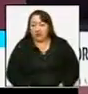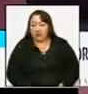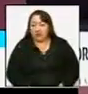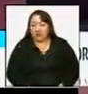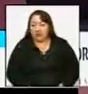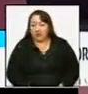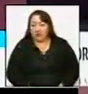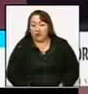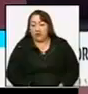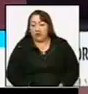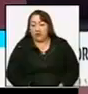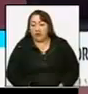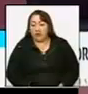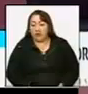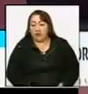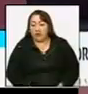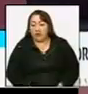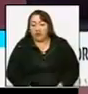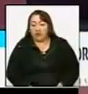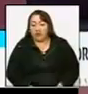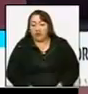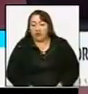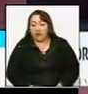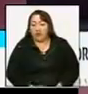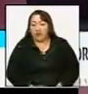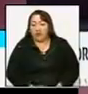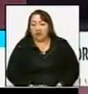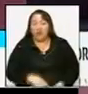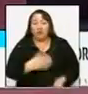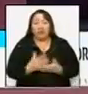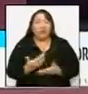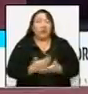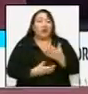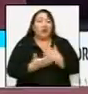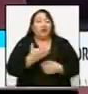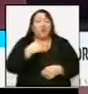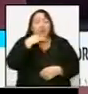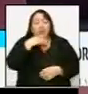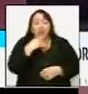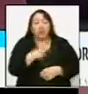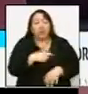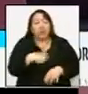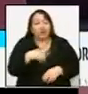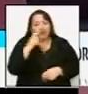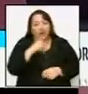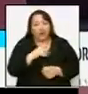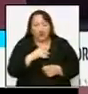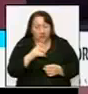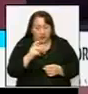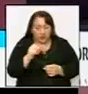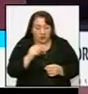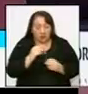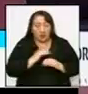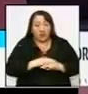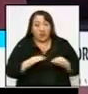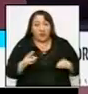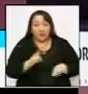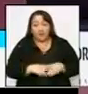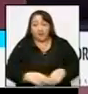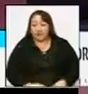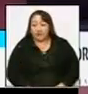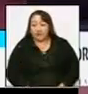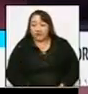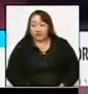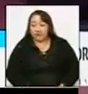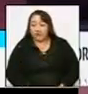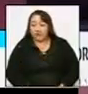después nos quedamos enquistados en esas propuestas y hacemos un ente burocrático que cada vez va a ser más difícil. Debe mantenerse su